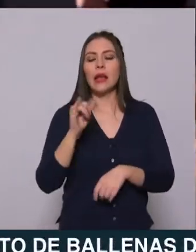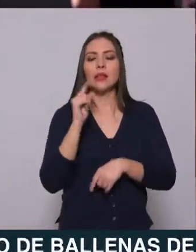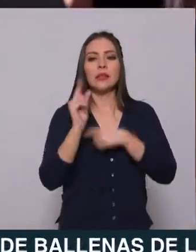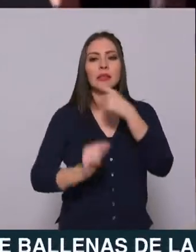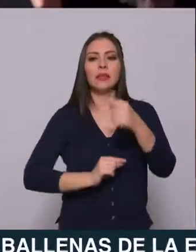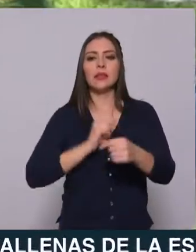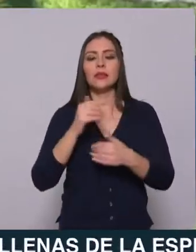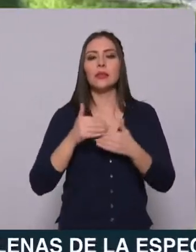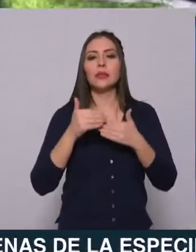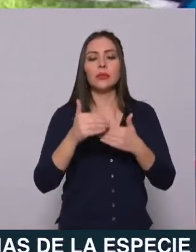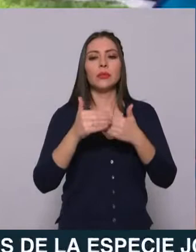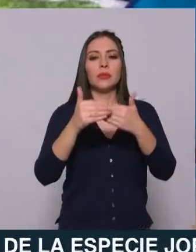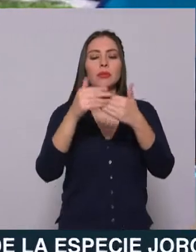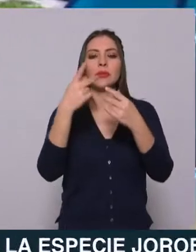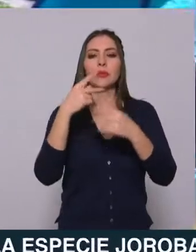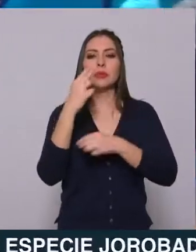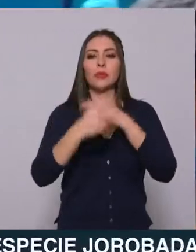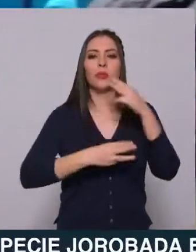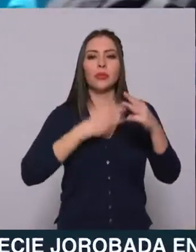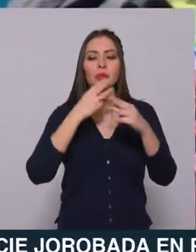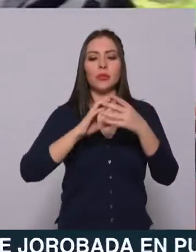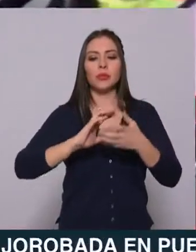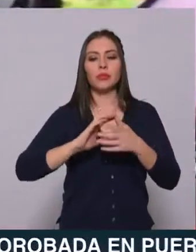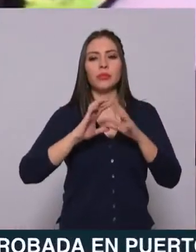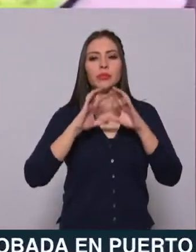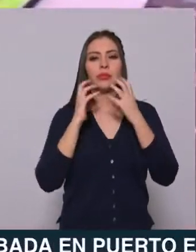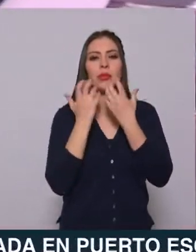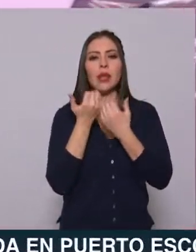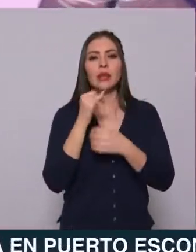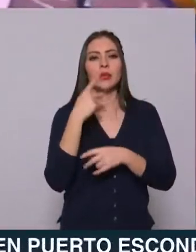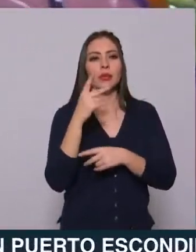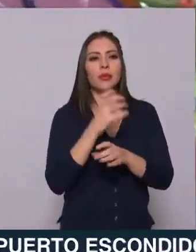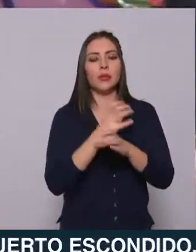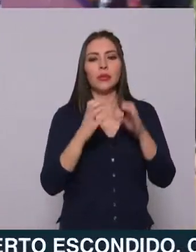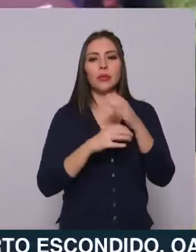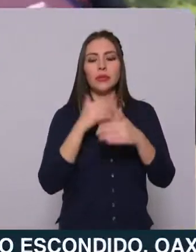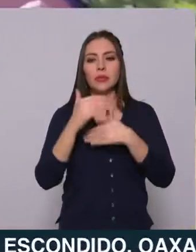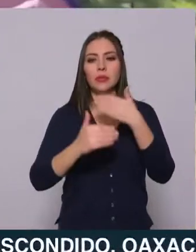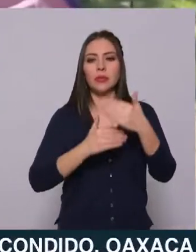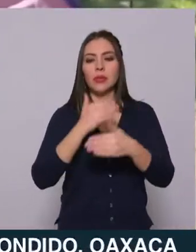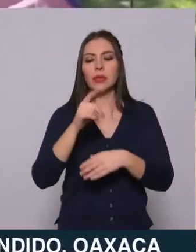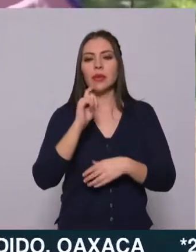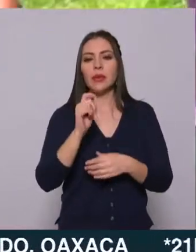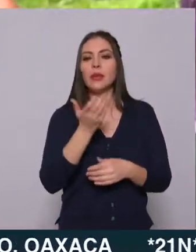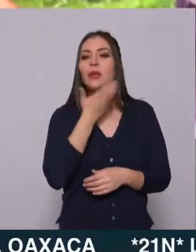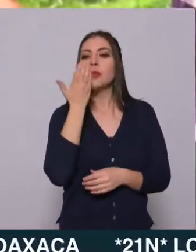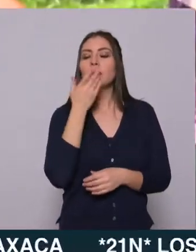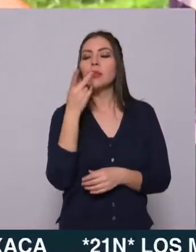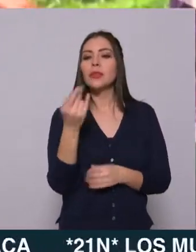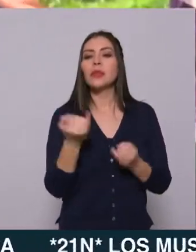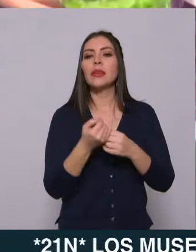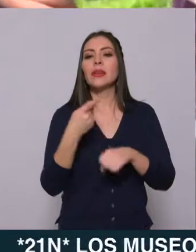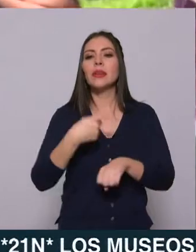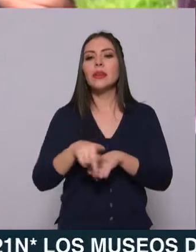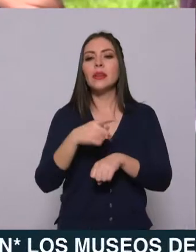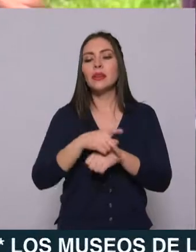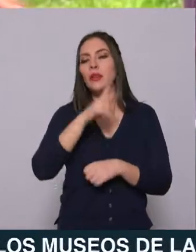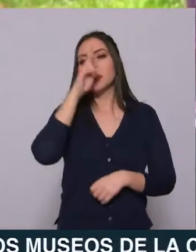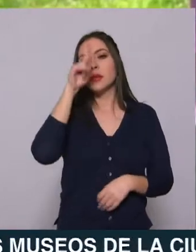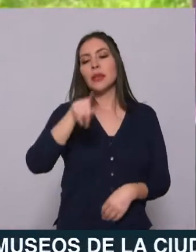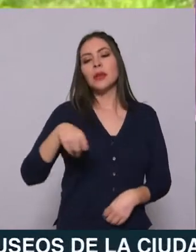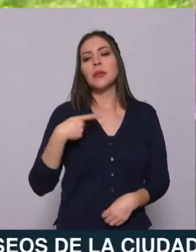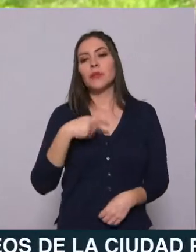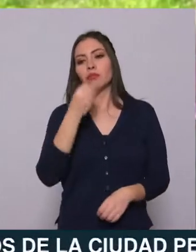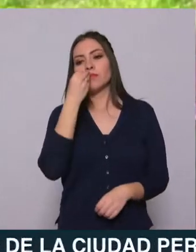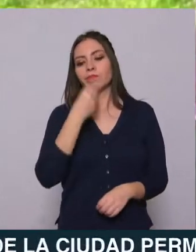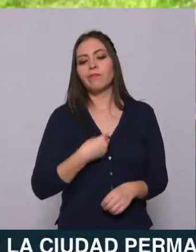dando al final en todo el mundo por muchas cosas, y que también subrayemos estas causas como la violencia que obliga a la gente a